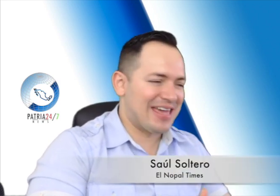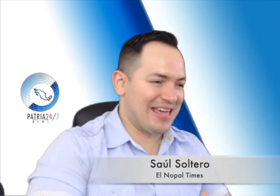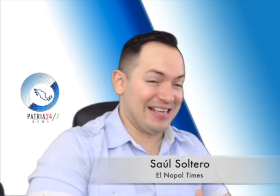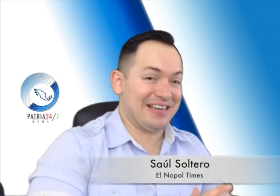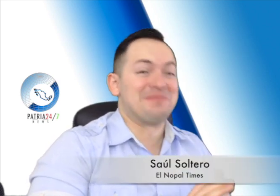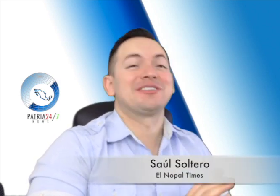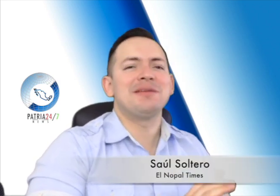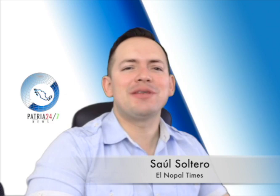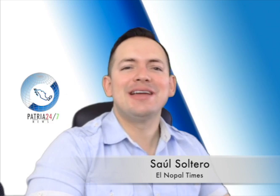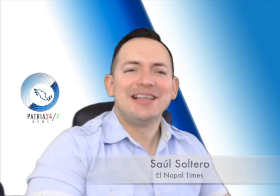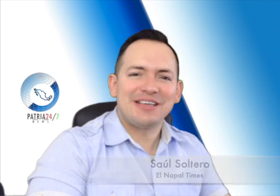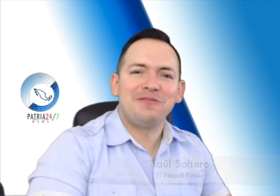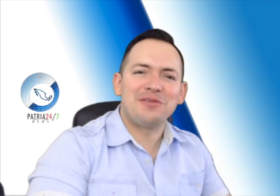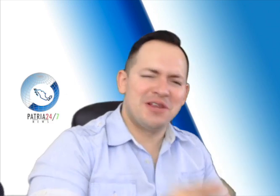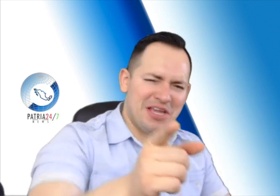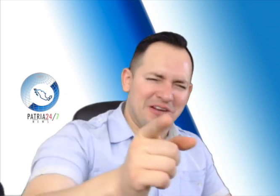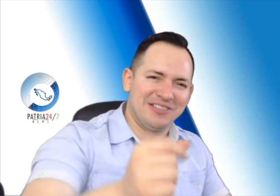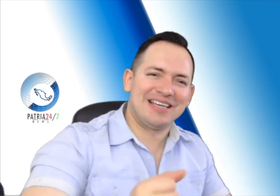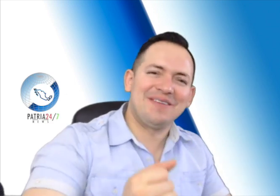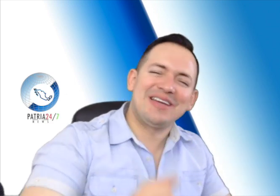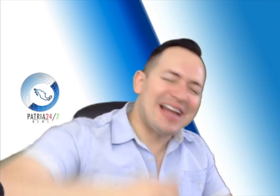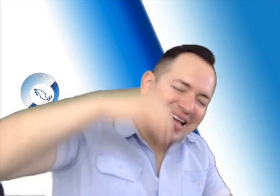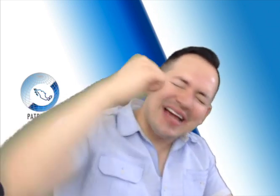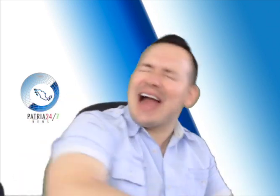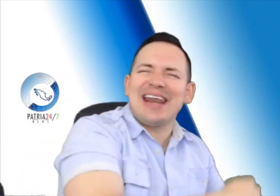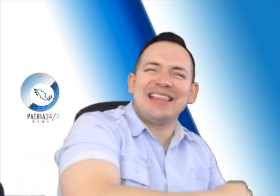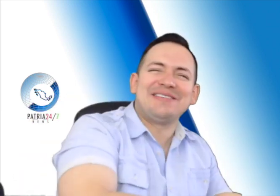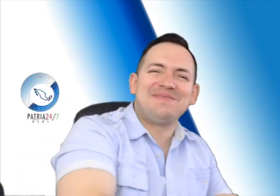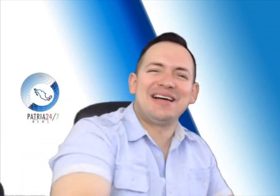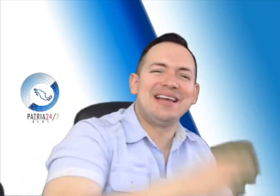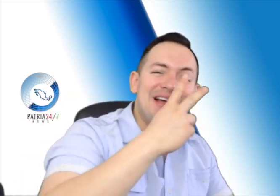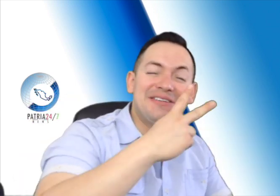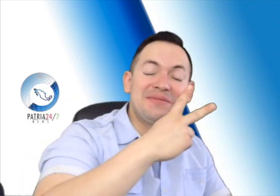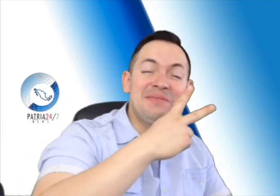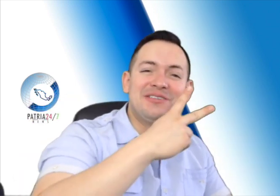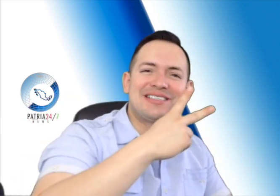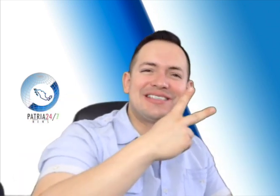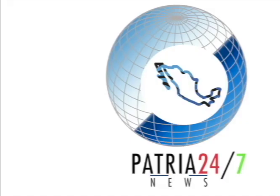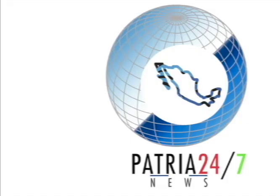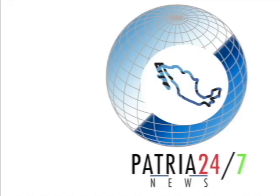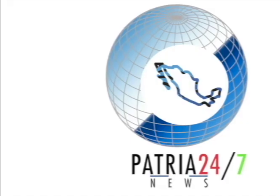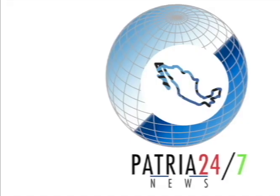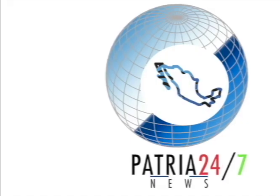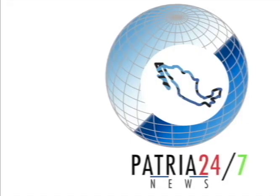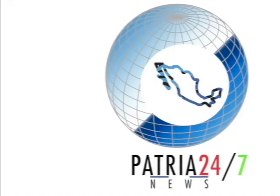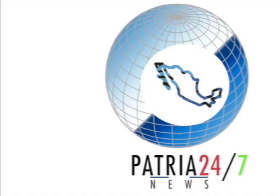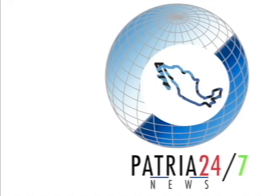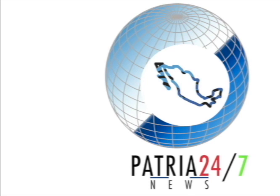decirles que, como siempre, se informen y no se dejen ver la cara de Nopal. ¡Nos vemos!